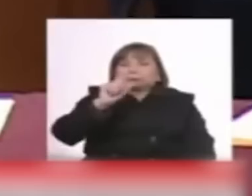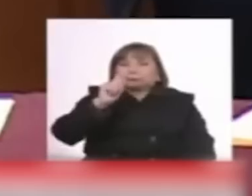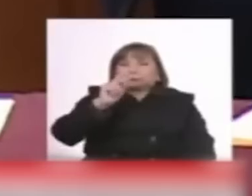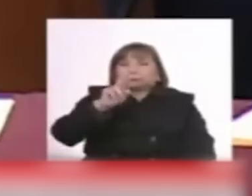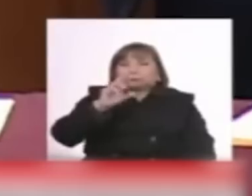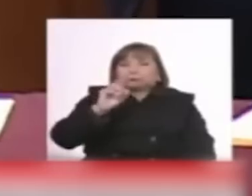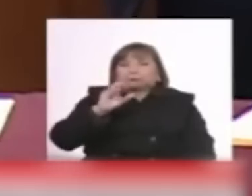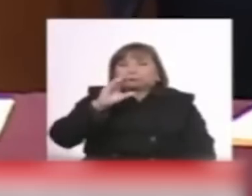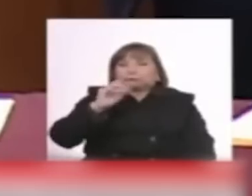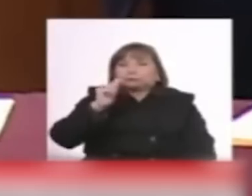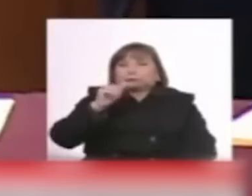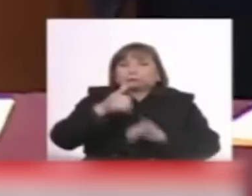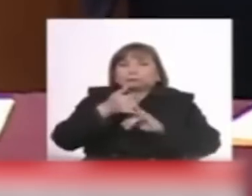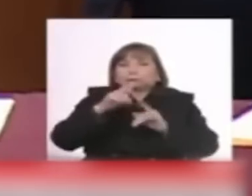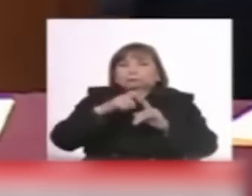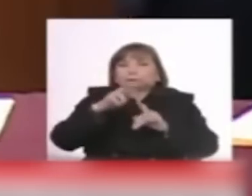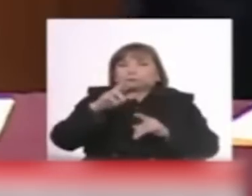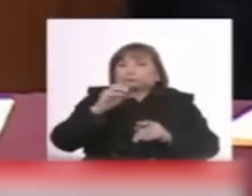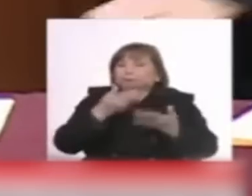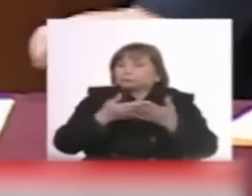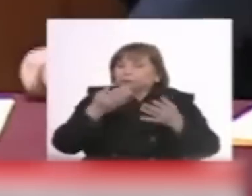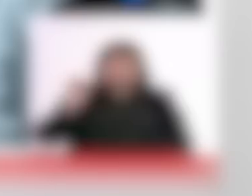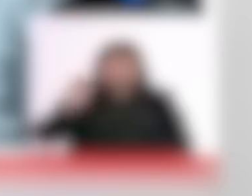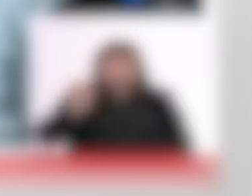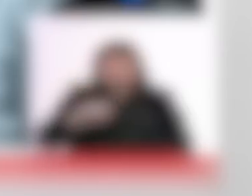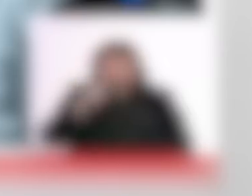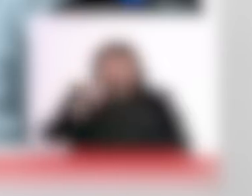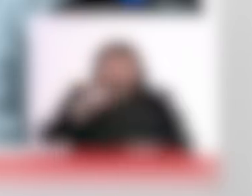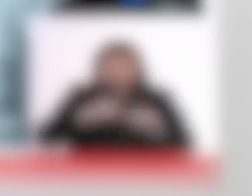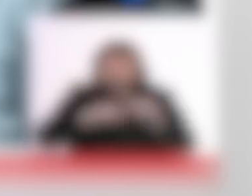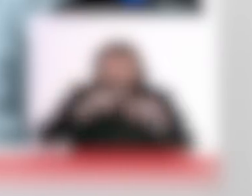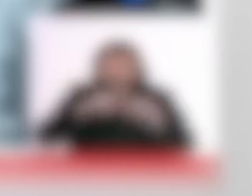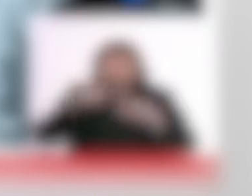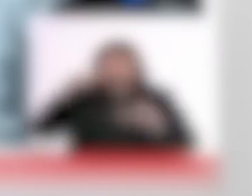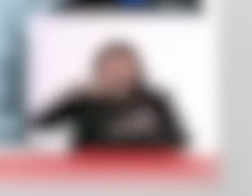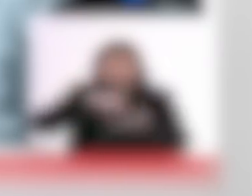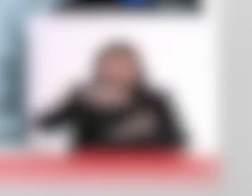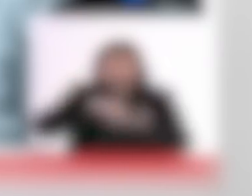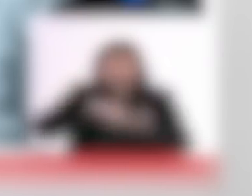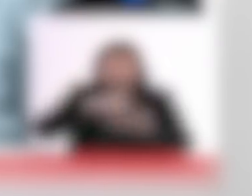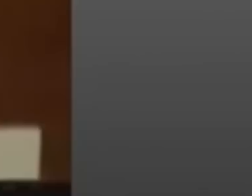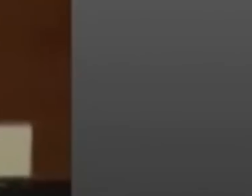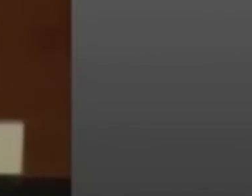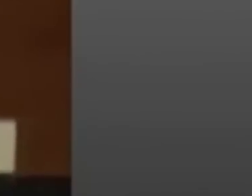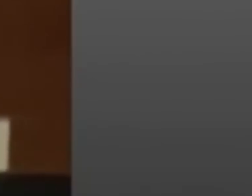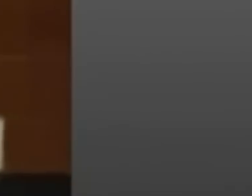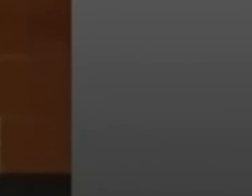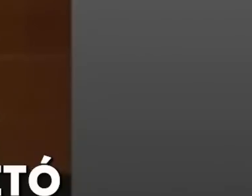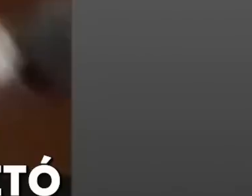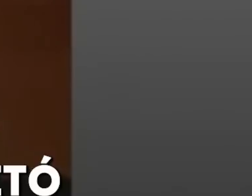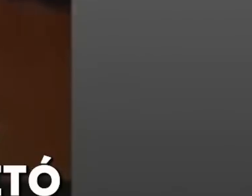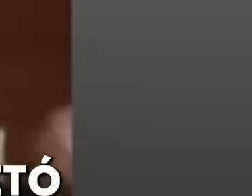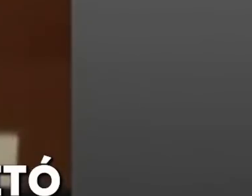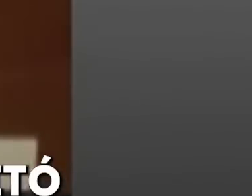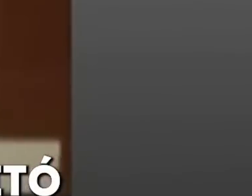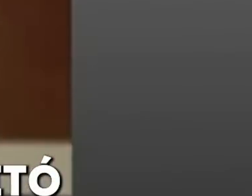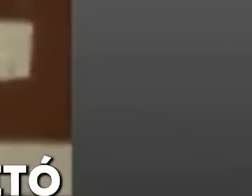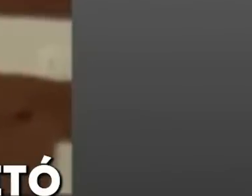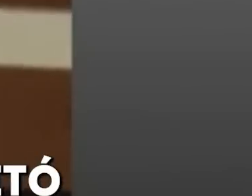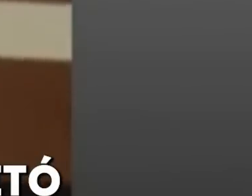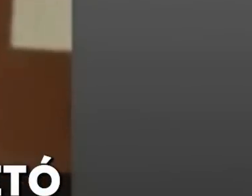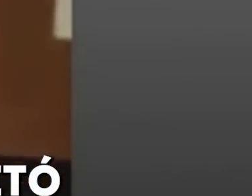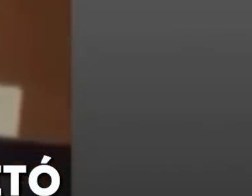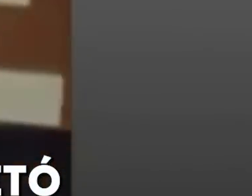se encontraba declarando en el Congreso de la República. ¿Pero qué fue lo que dijo? Primero, el 11 de